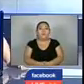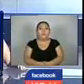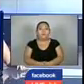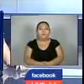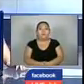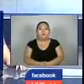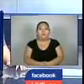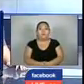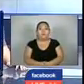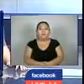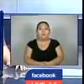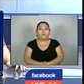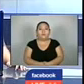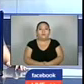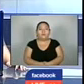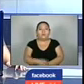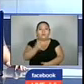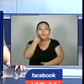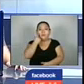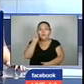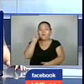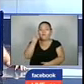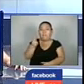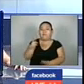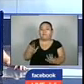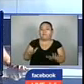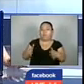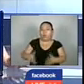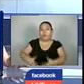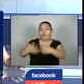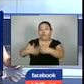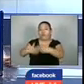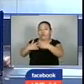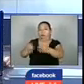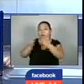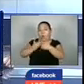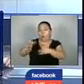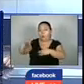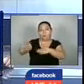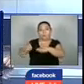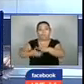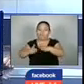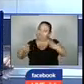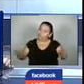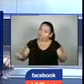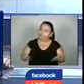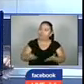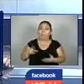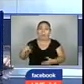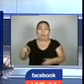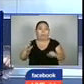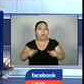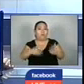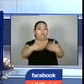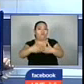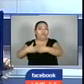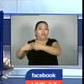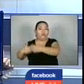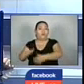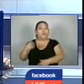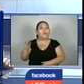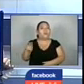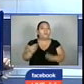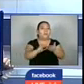Desalinizador. Y una planta desalinizadora de agua se inauguró en el oriente del país para abastecer de agua potable a cientos